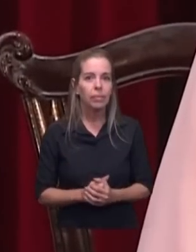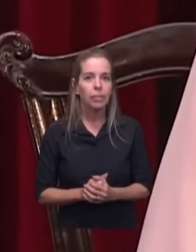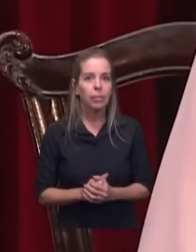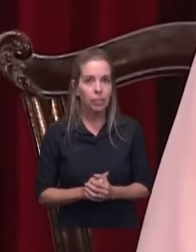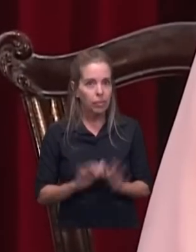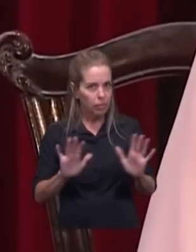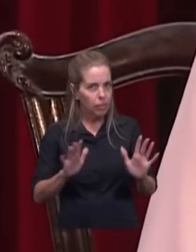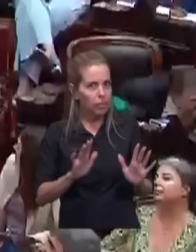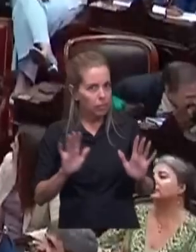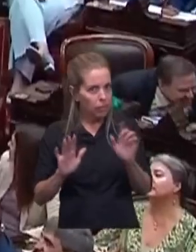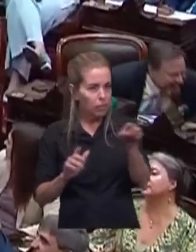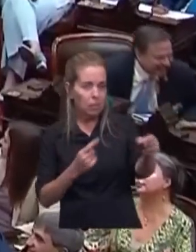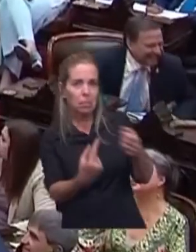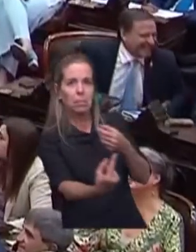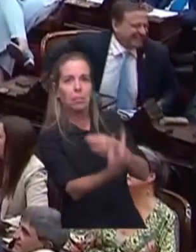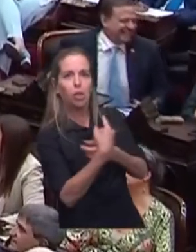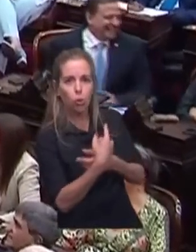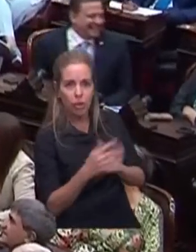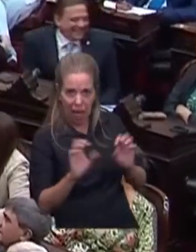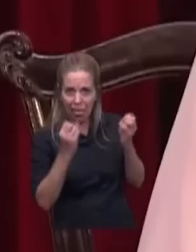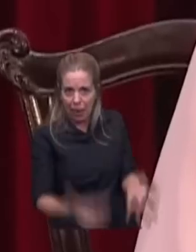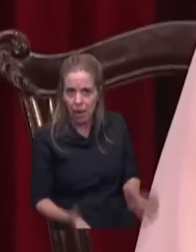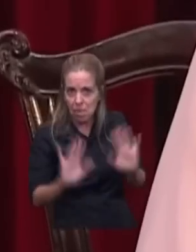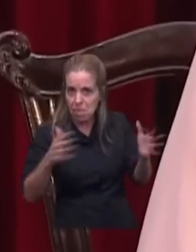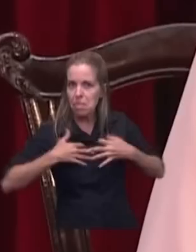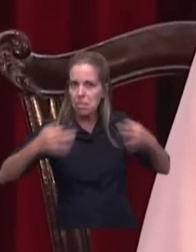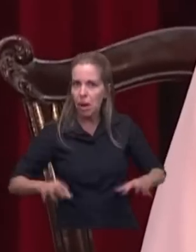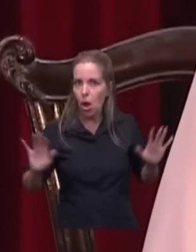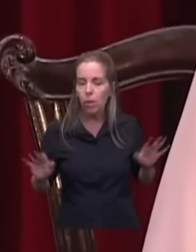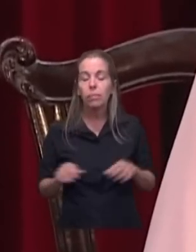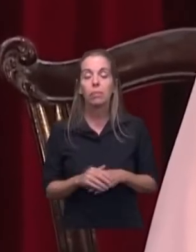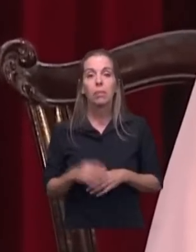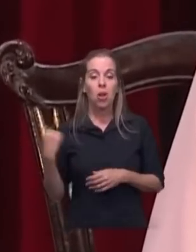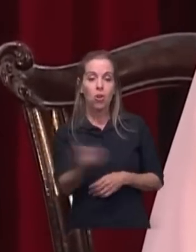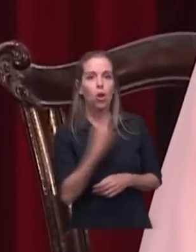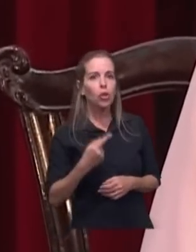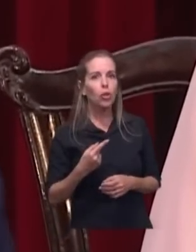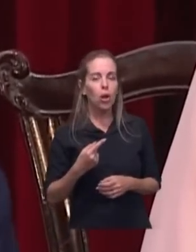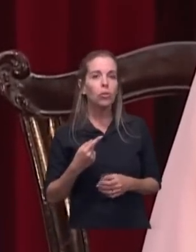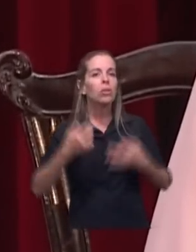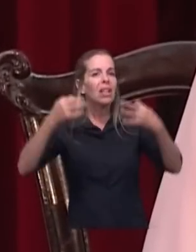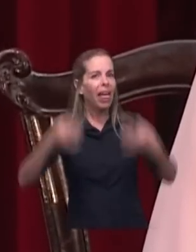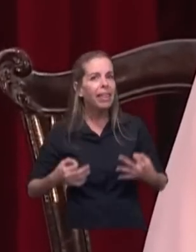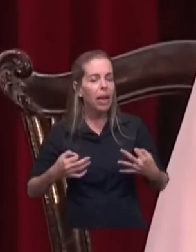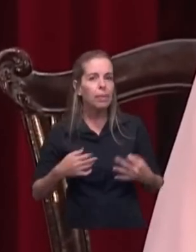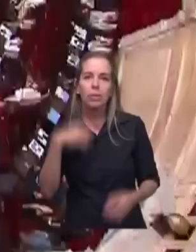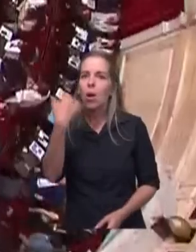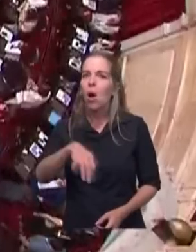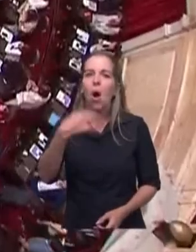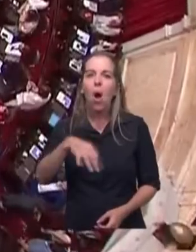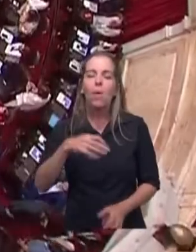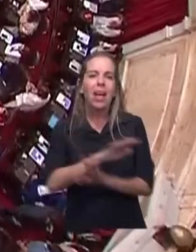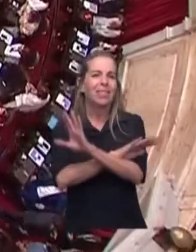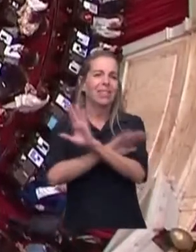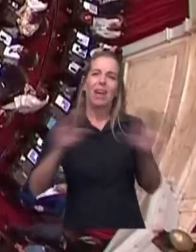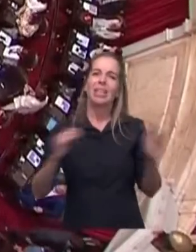Es un honor que me insulte, diputado Iglesias, es un honor que me insulte. Nosotros, éticamente, estamos obligados a poner fin